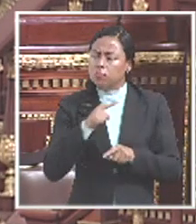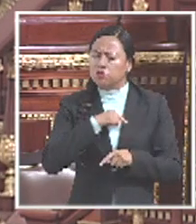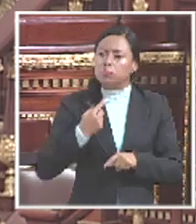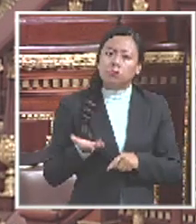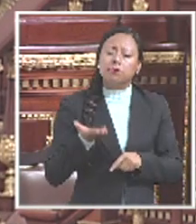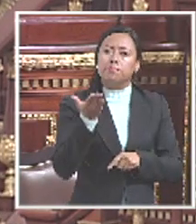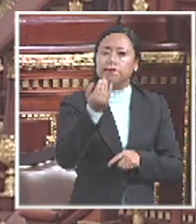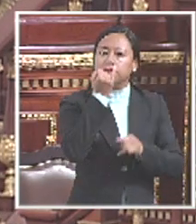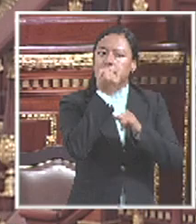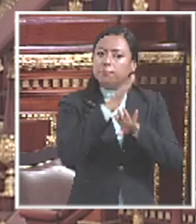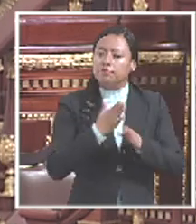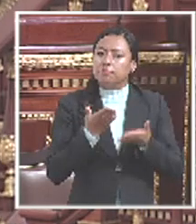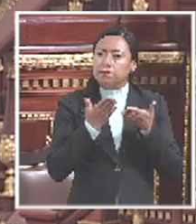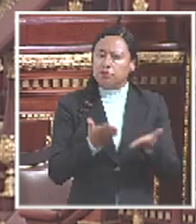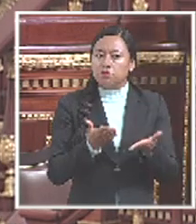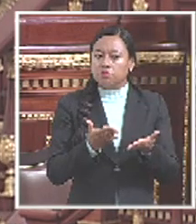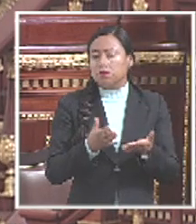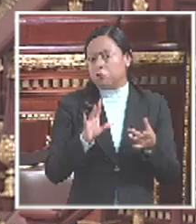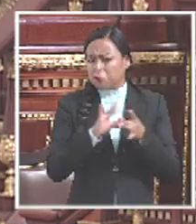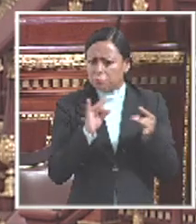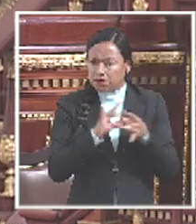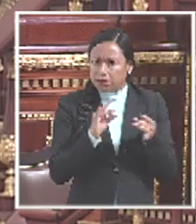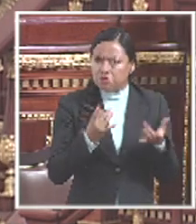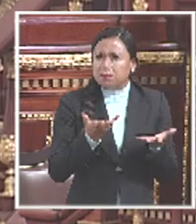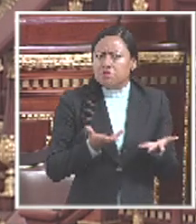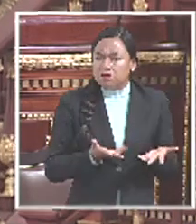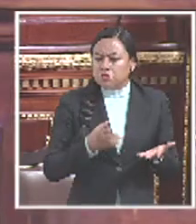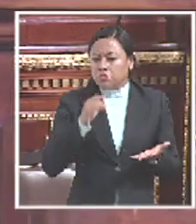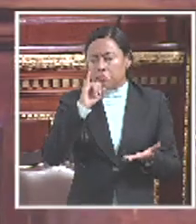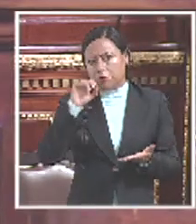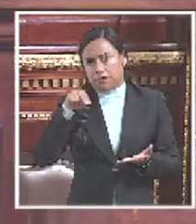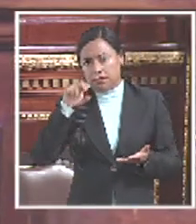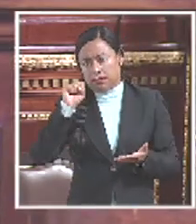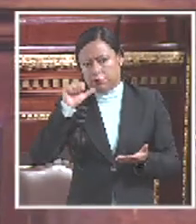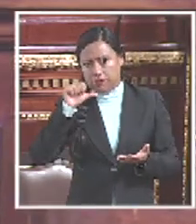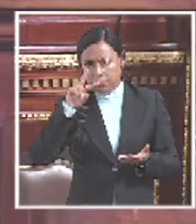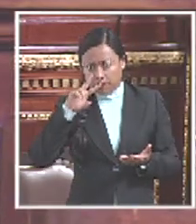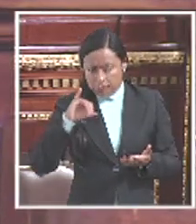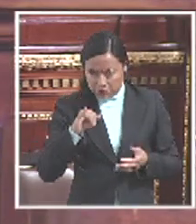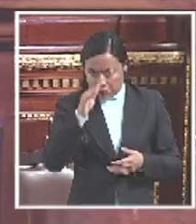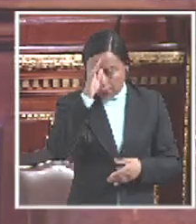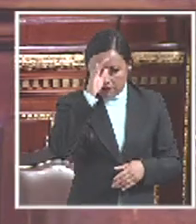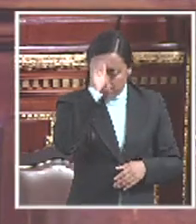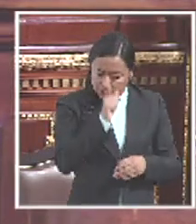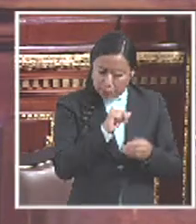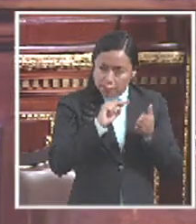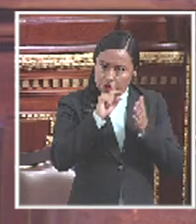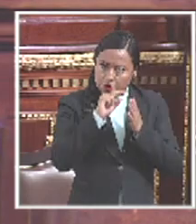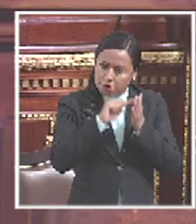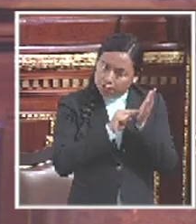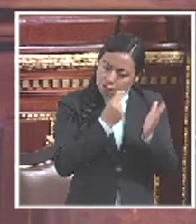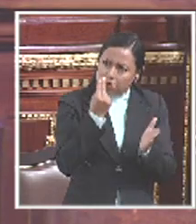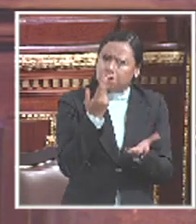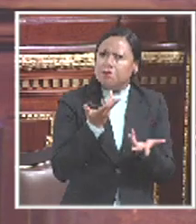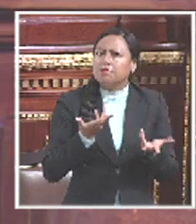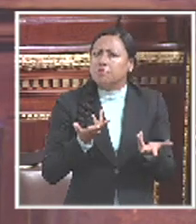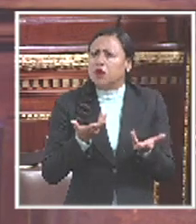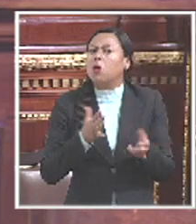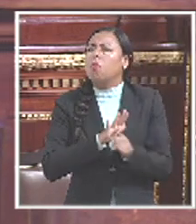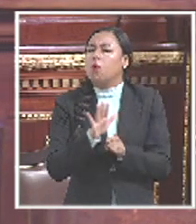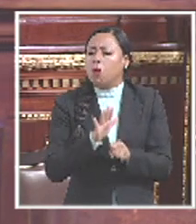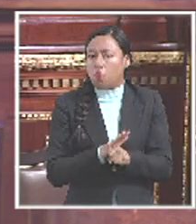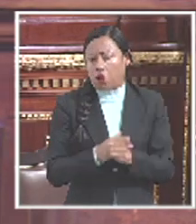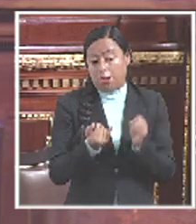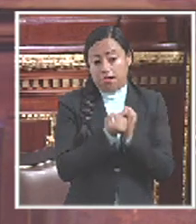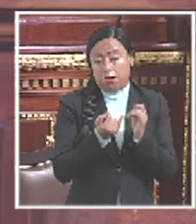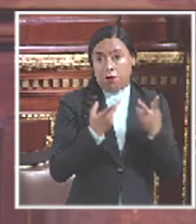información, que nos digan cuál es el acuerdo que firmó con el INSABI. Esta es la única forma en que las personas que dependían del Seguro Popular,